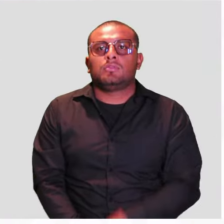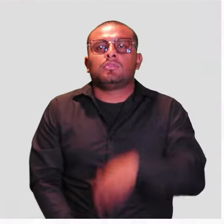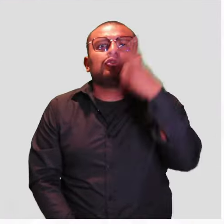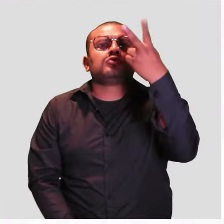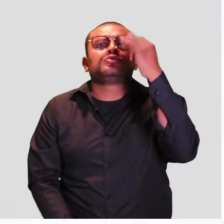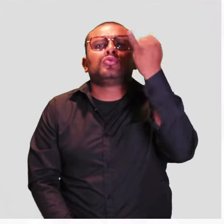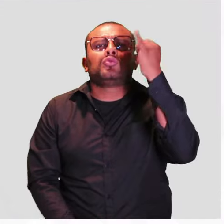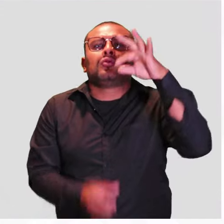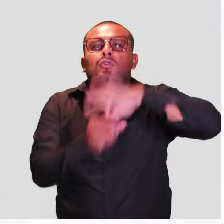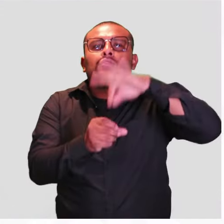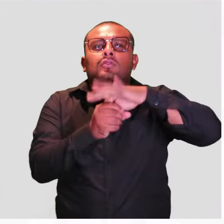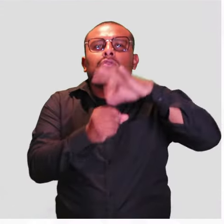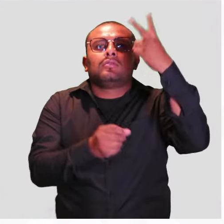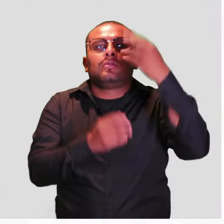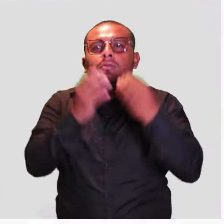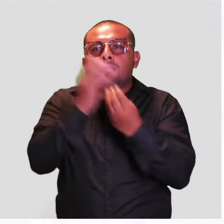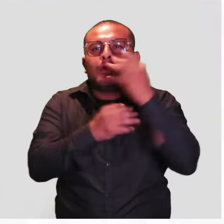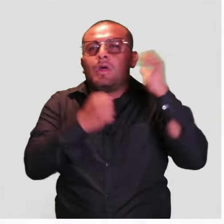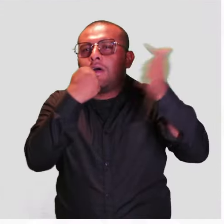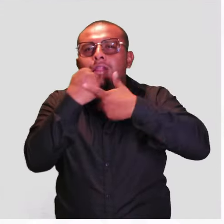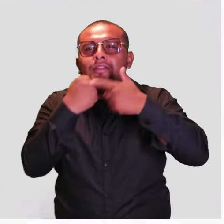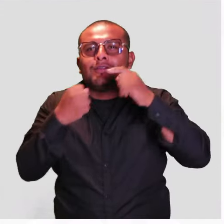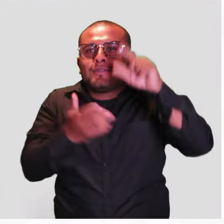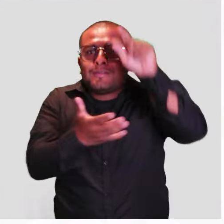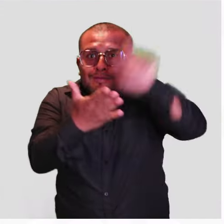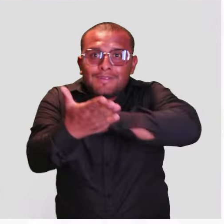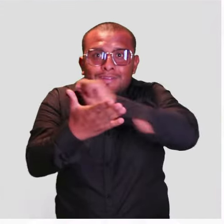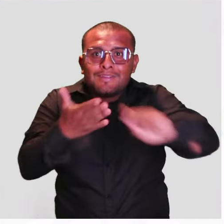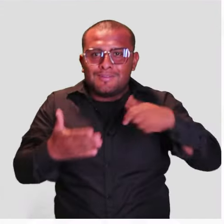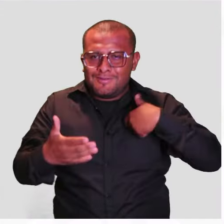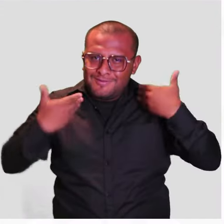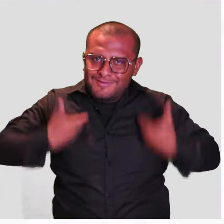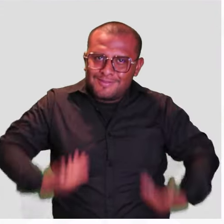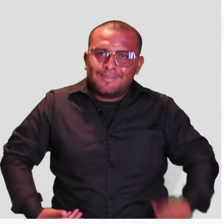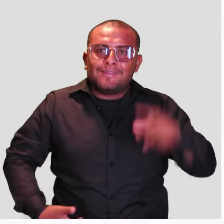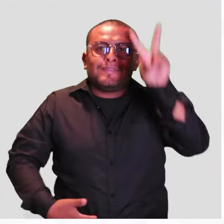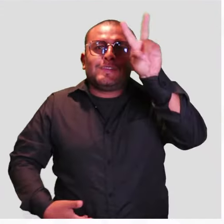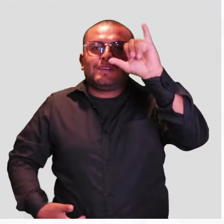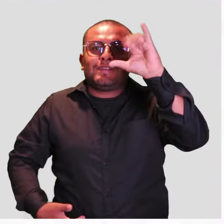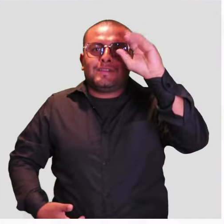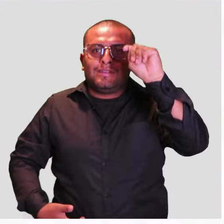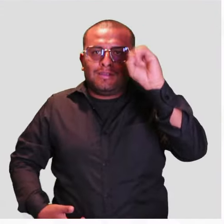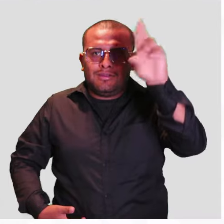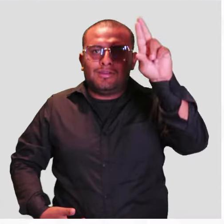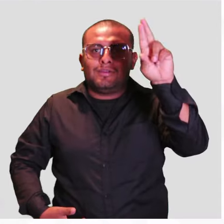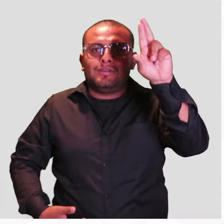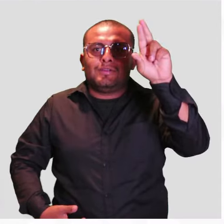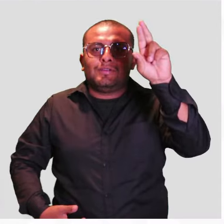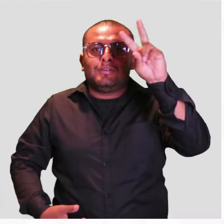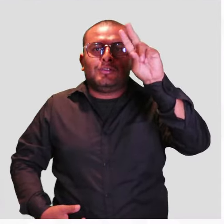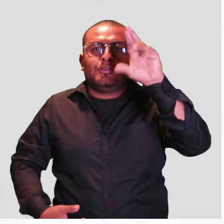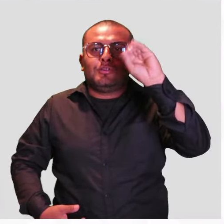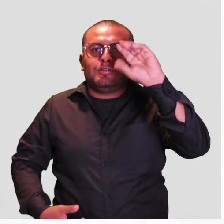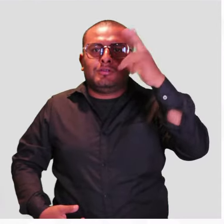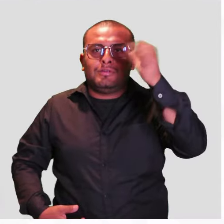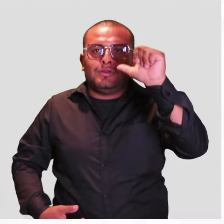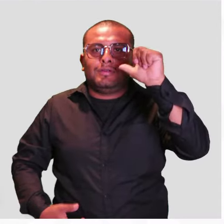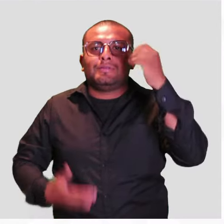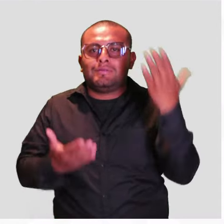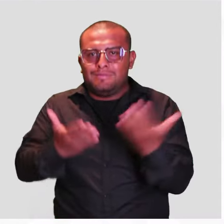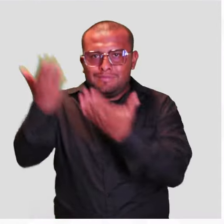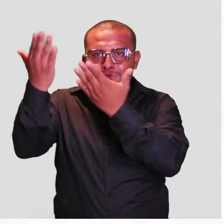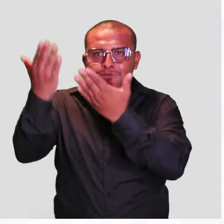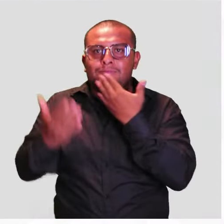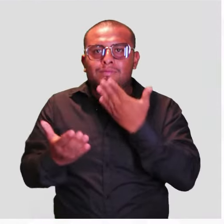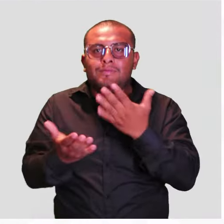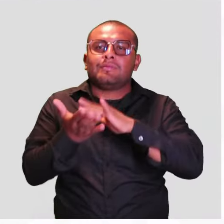nuevo, vota por algo diferente, vota por Víctor Rocha. Gracias, candidato Víctor Rocha. Continuamos con el